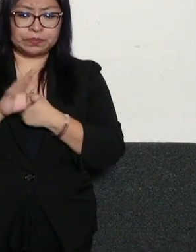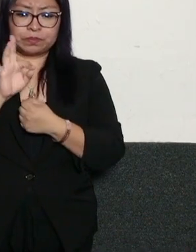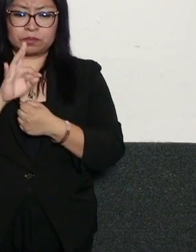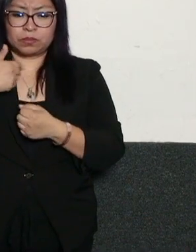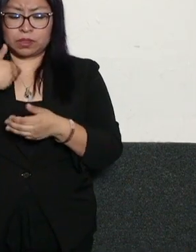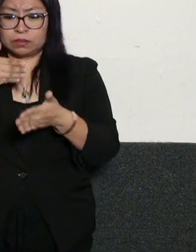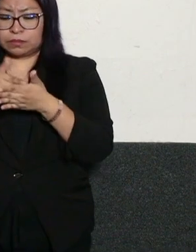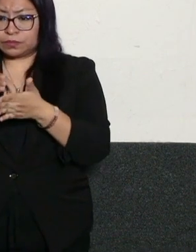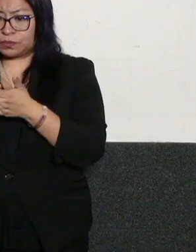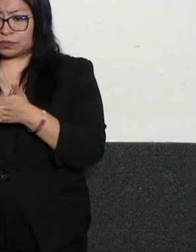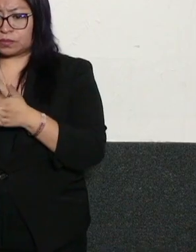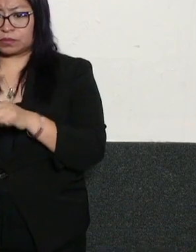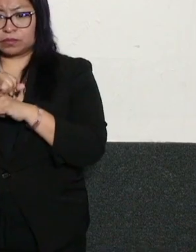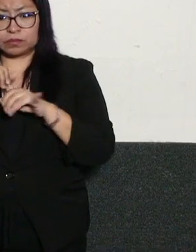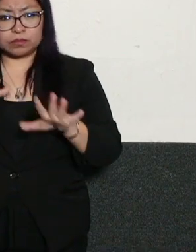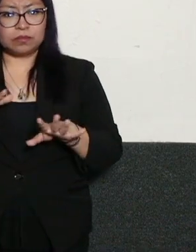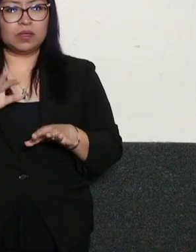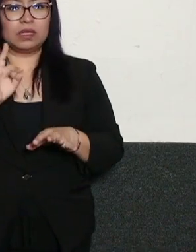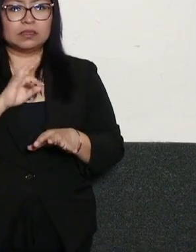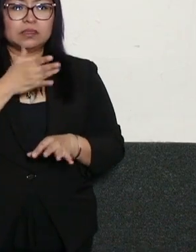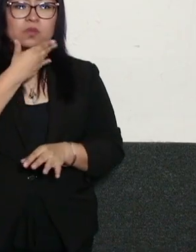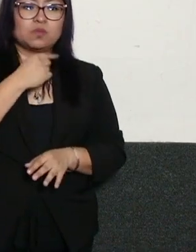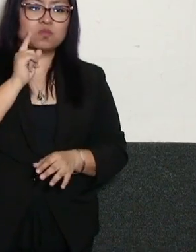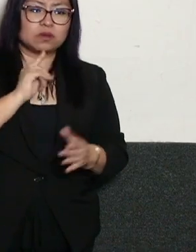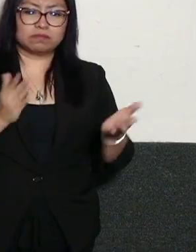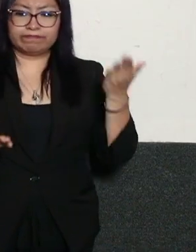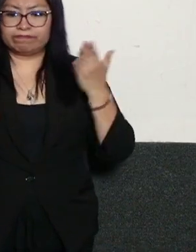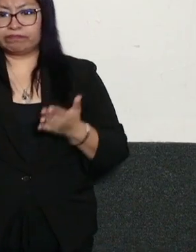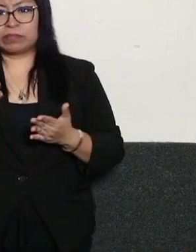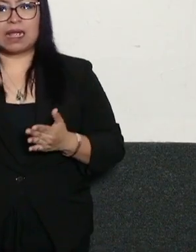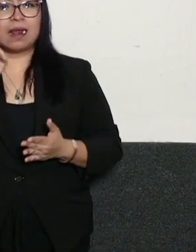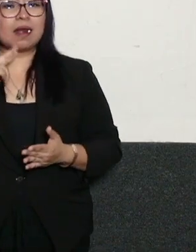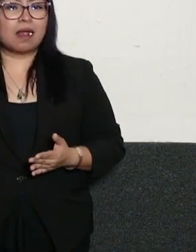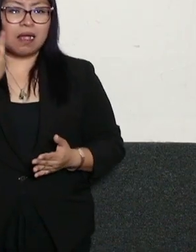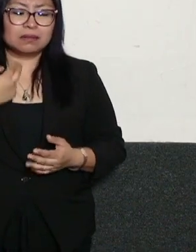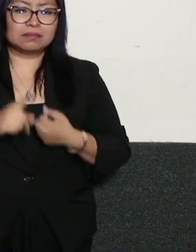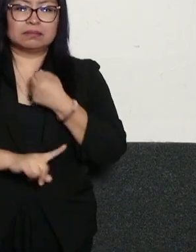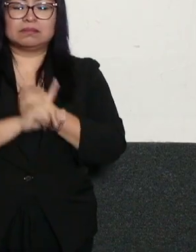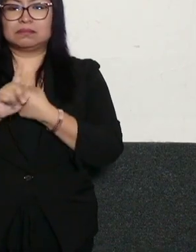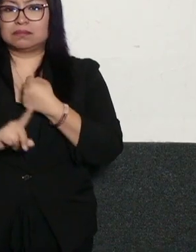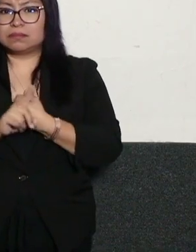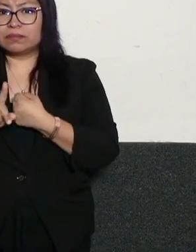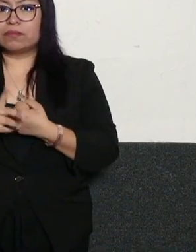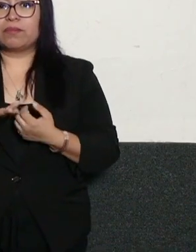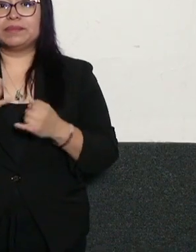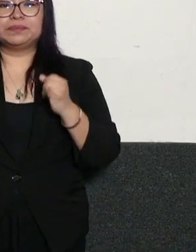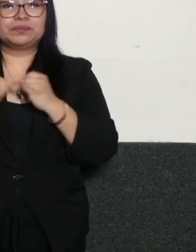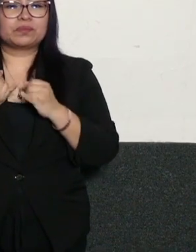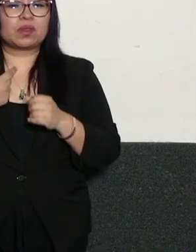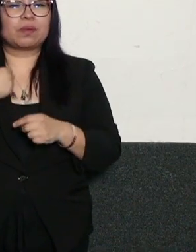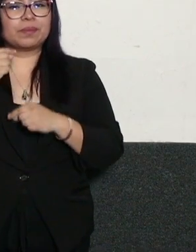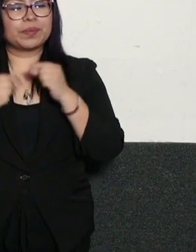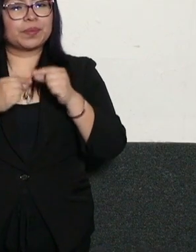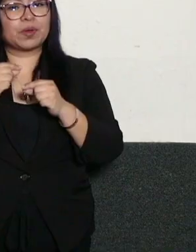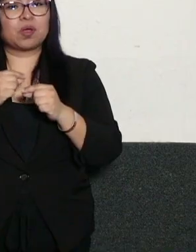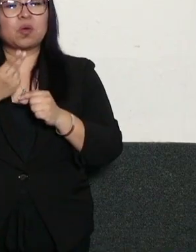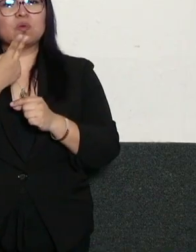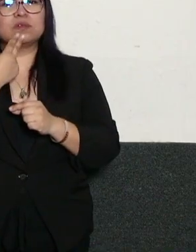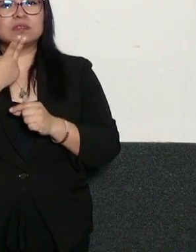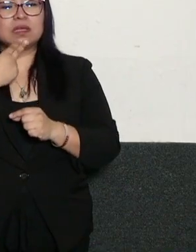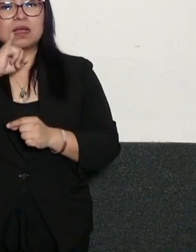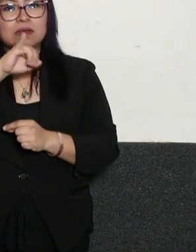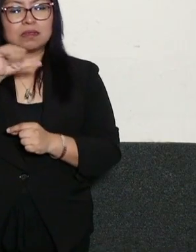estas herramientas, ¿no? Sesgos de género, sesgos racistas. Entonces, ¿cómo fomentamos un uso ético de